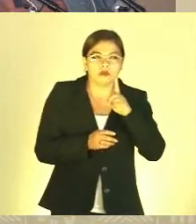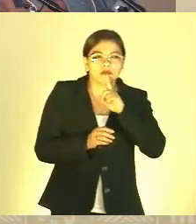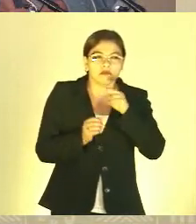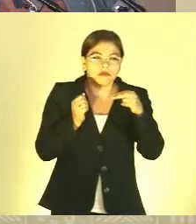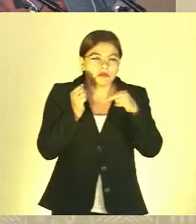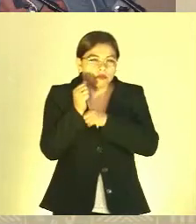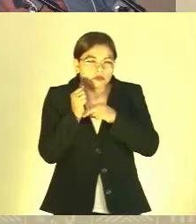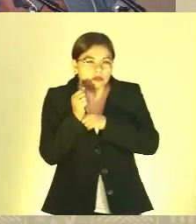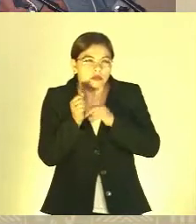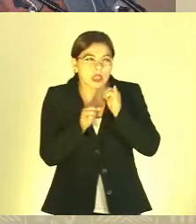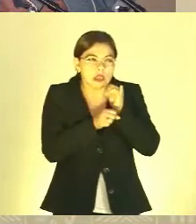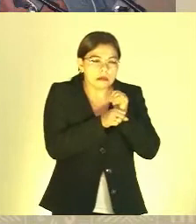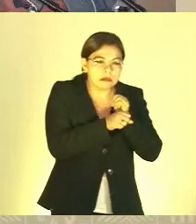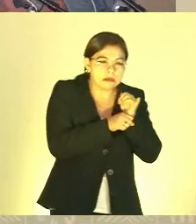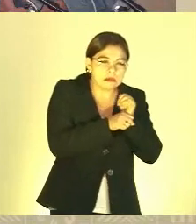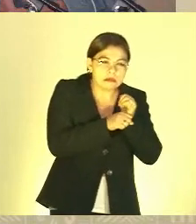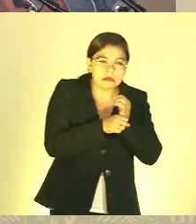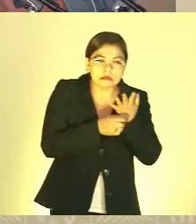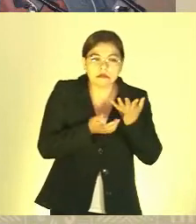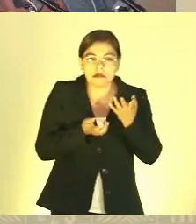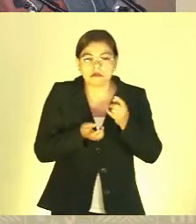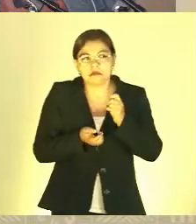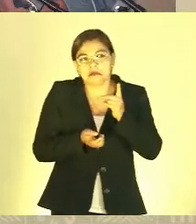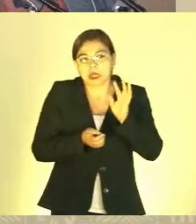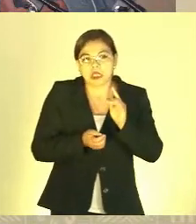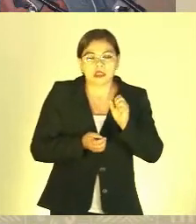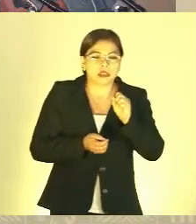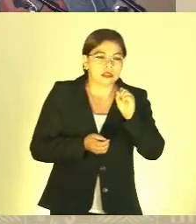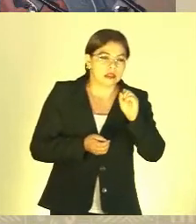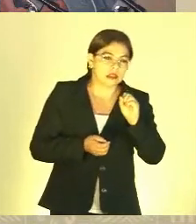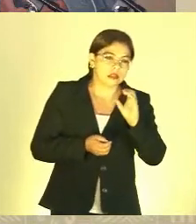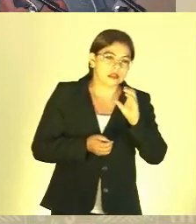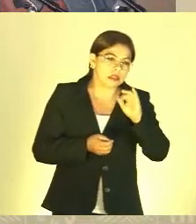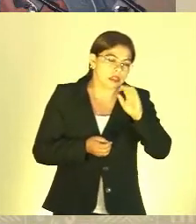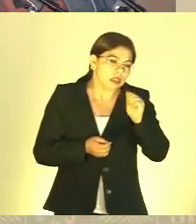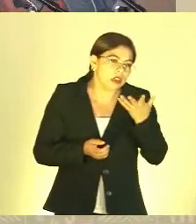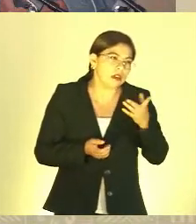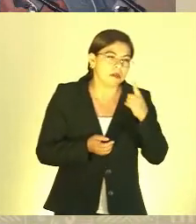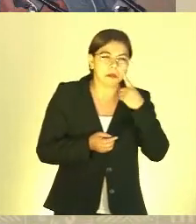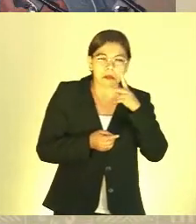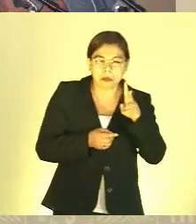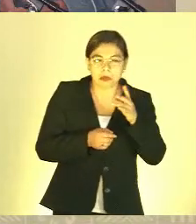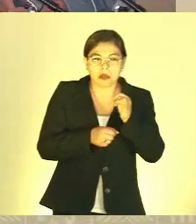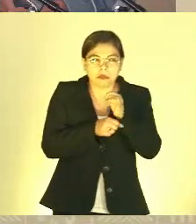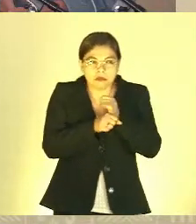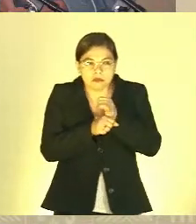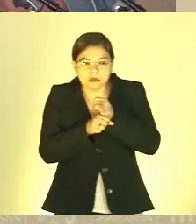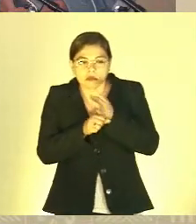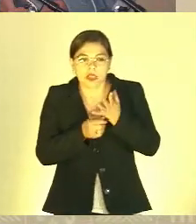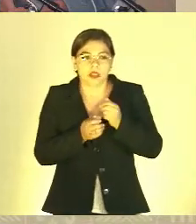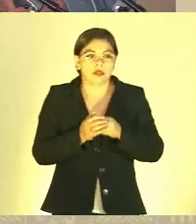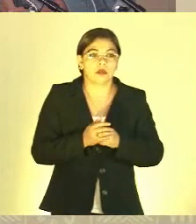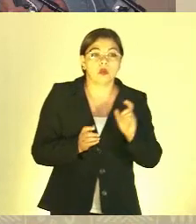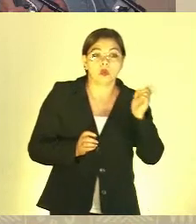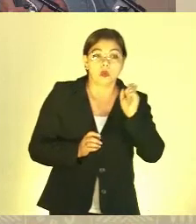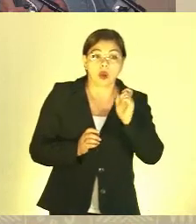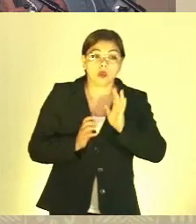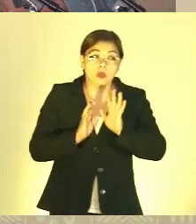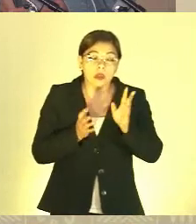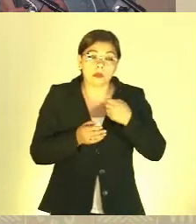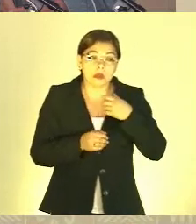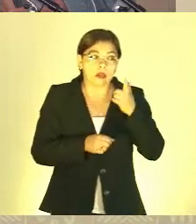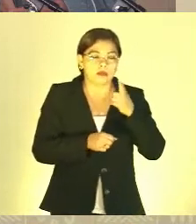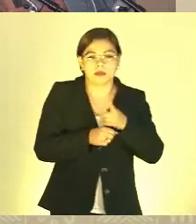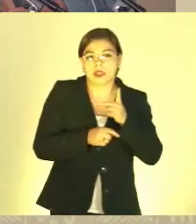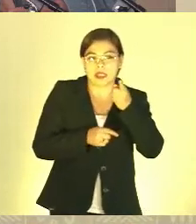una longa manus, de la CIA, digamos, porque evidentemente quien gana cuando Italia pierde